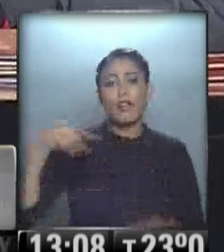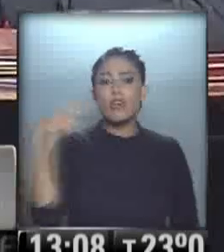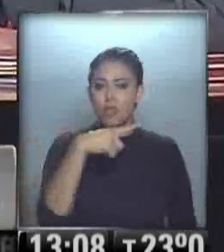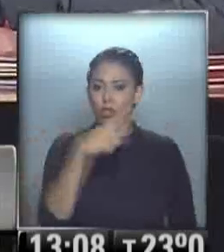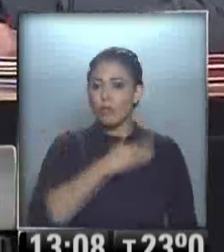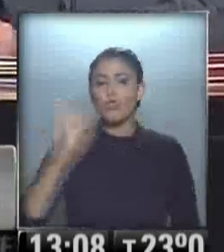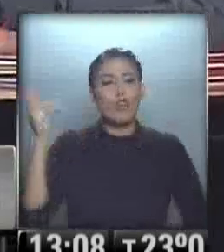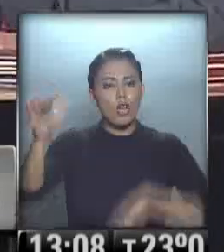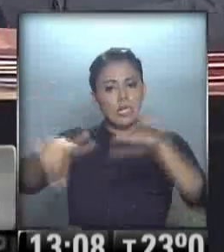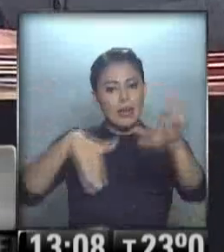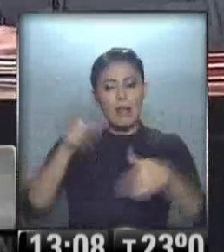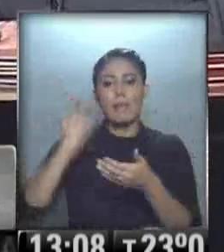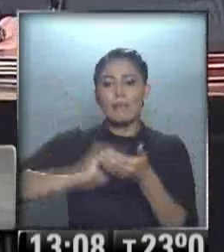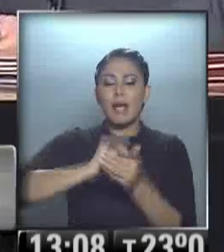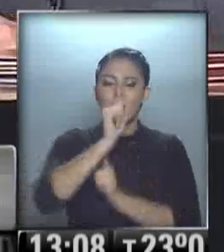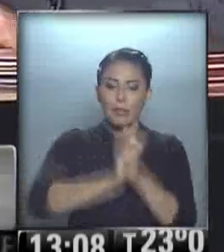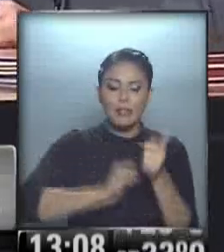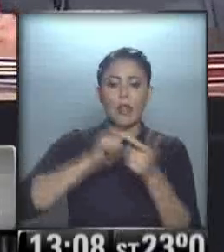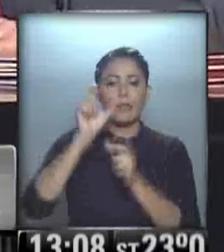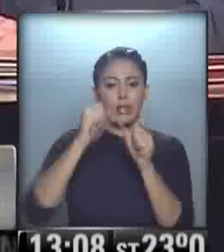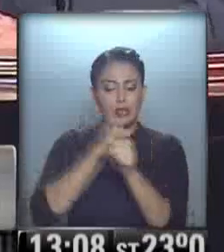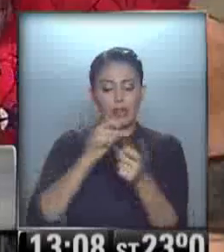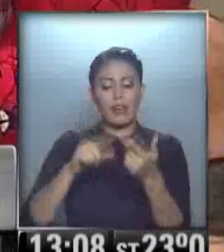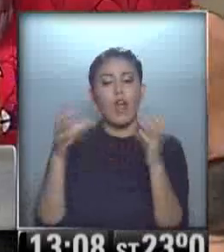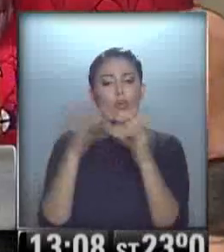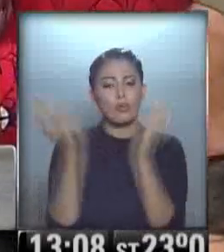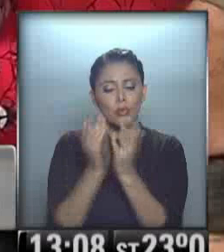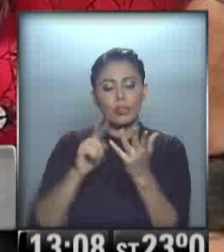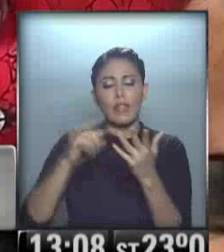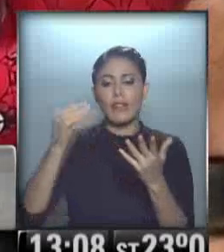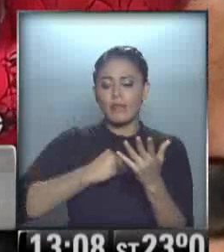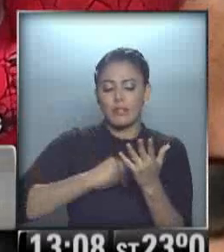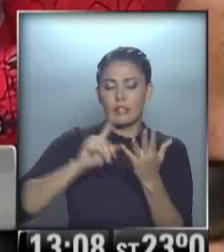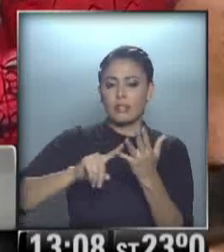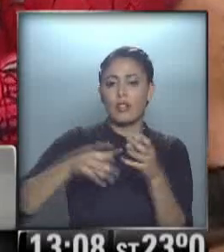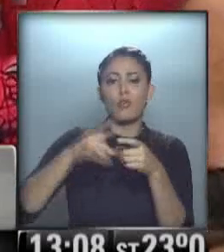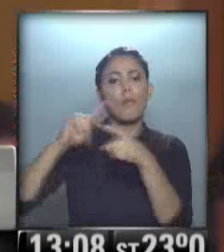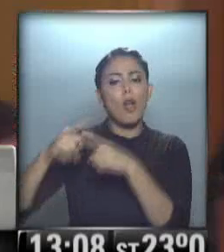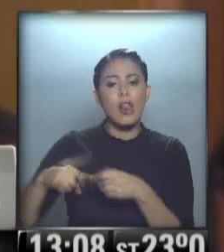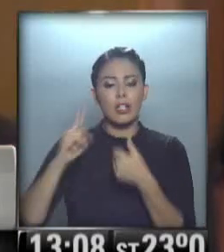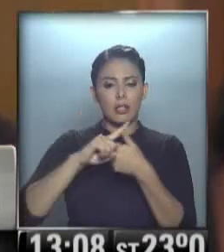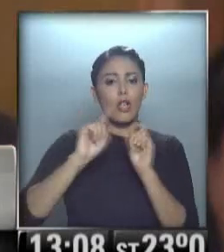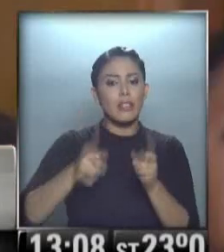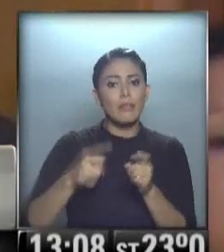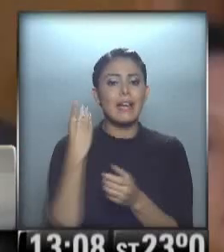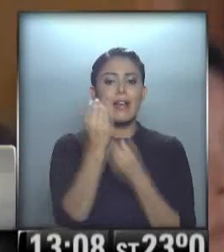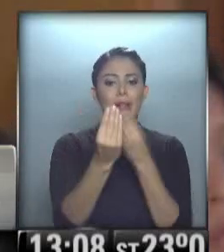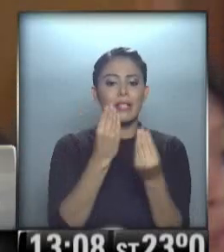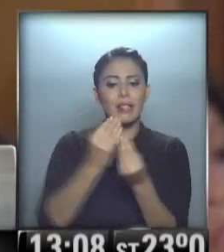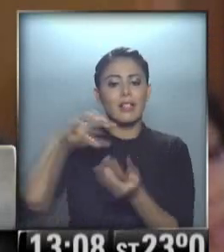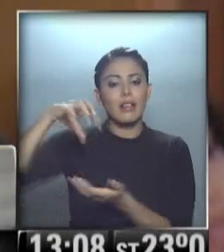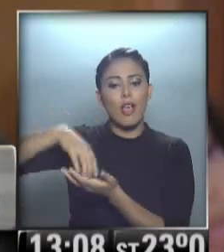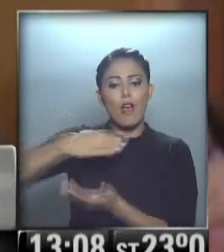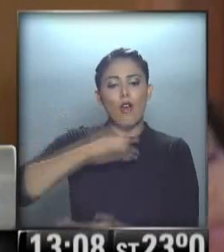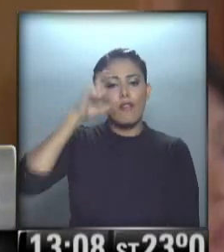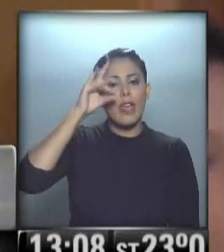opositores, incluyendo empresarios, trabajadores, estudiantes, religiosos, partidos políticos y hasta los representantes de